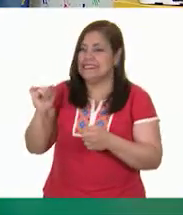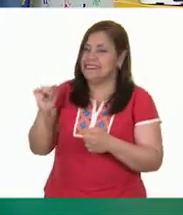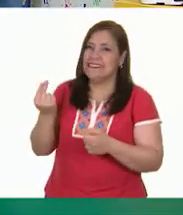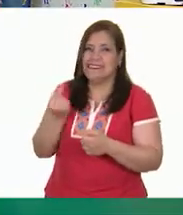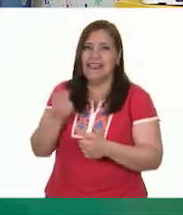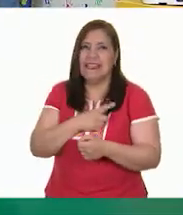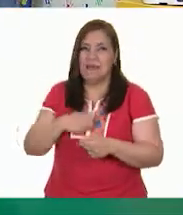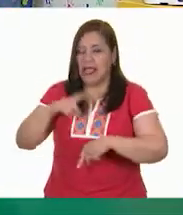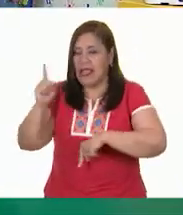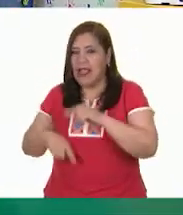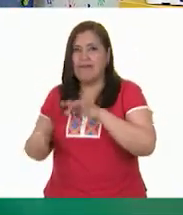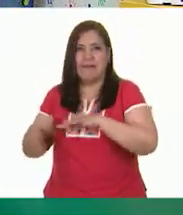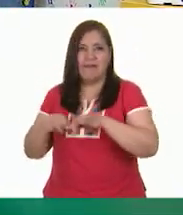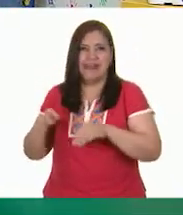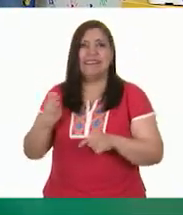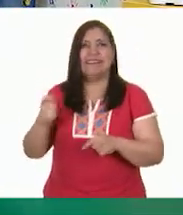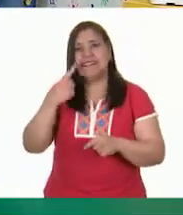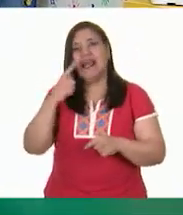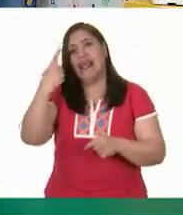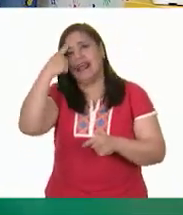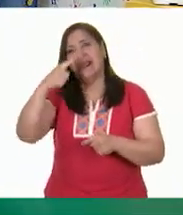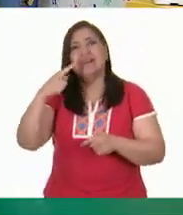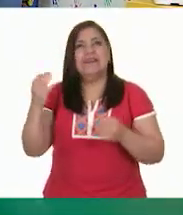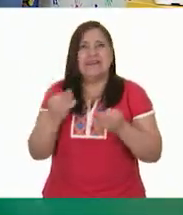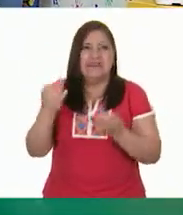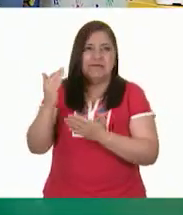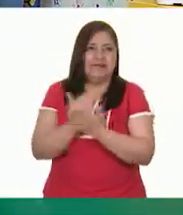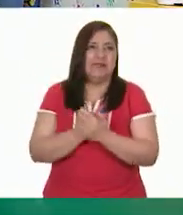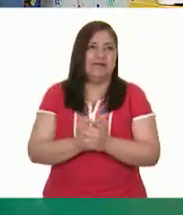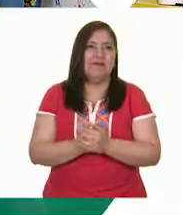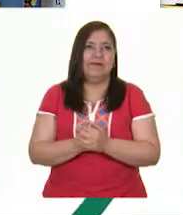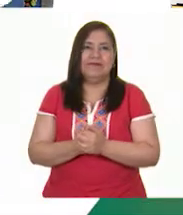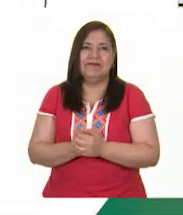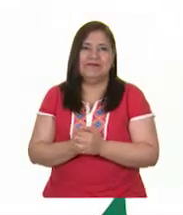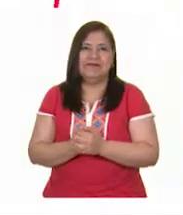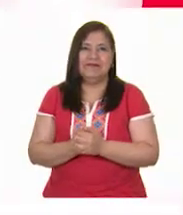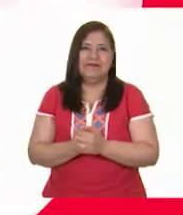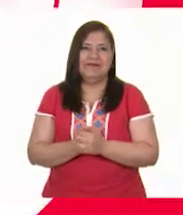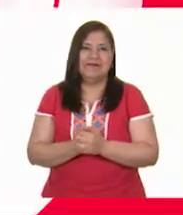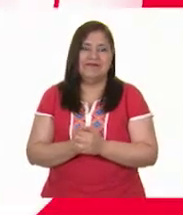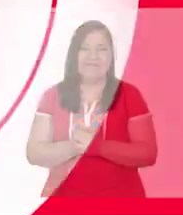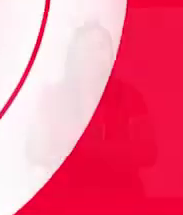frío. Justo para quitarnos el frío hay que movernos, maestro. ¡Ay, por congelada!